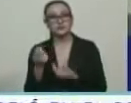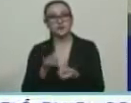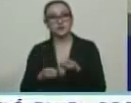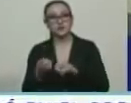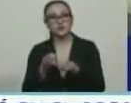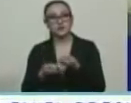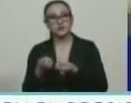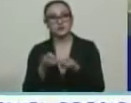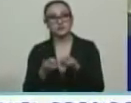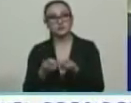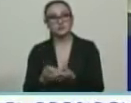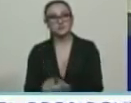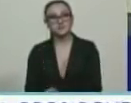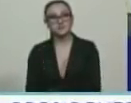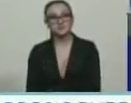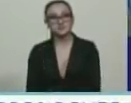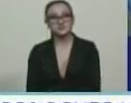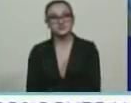económica